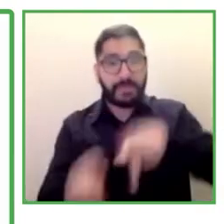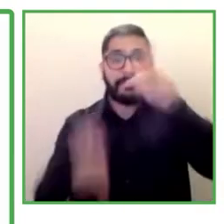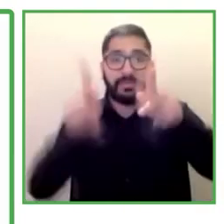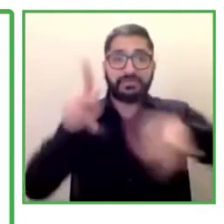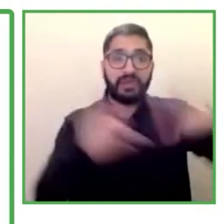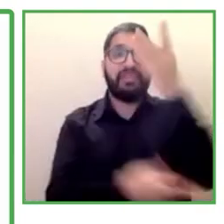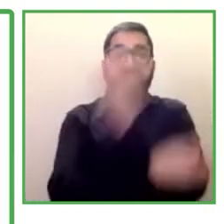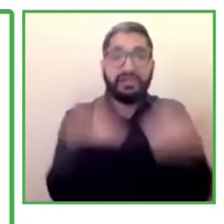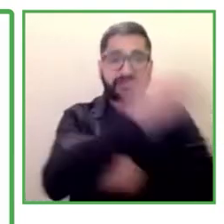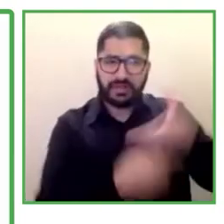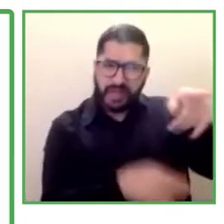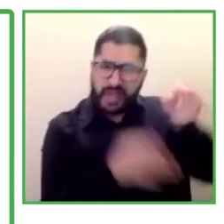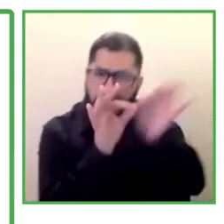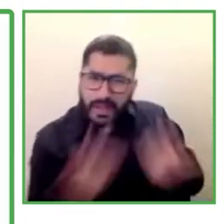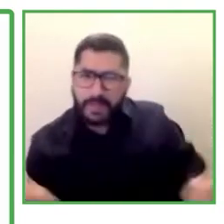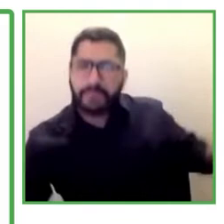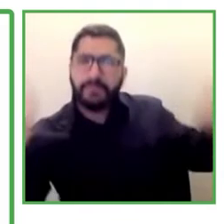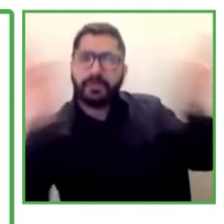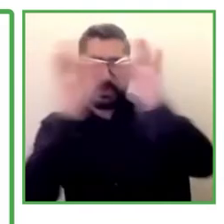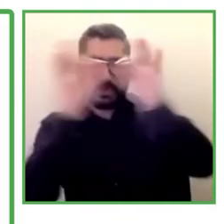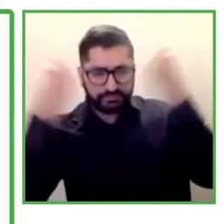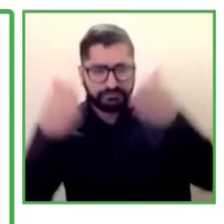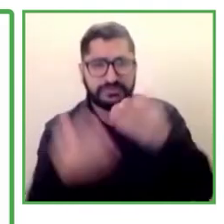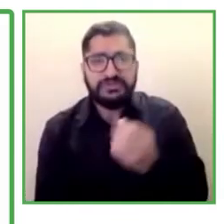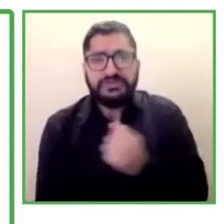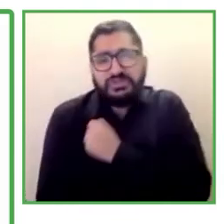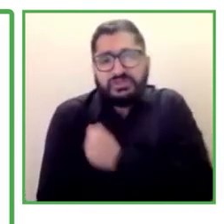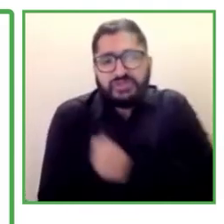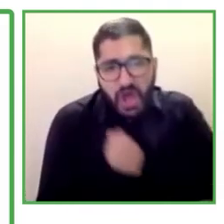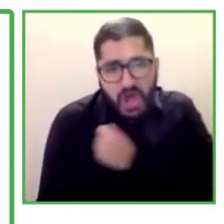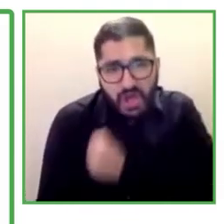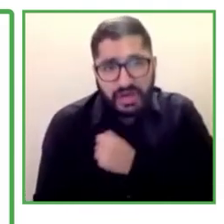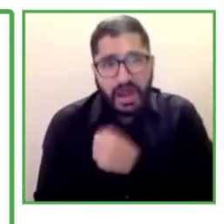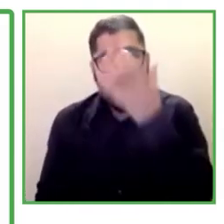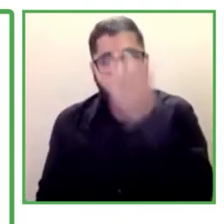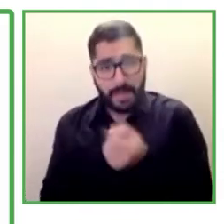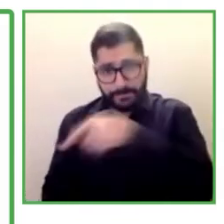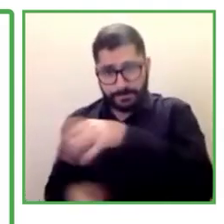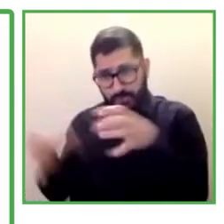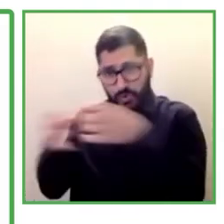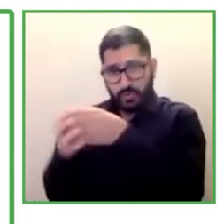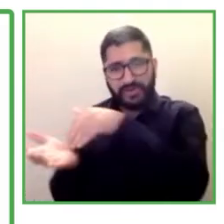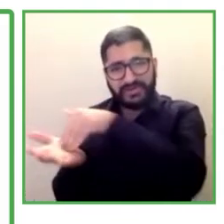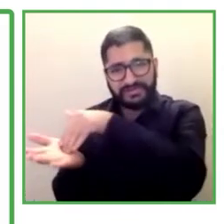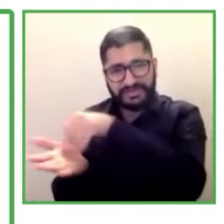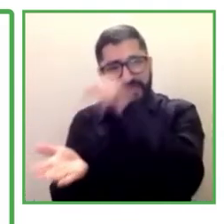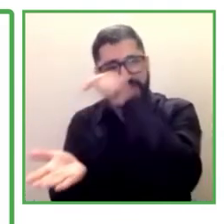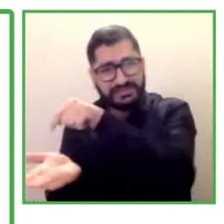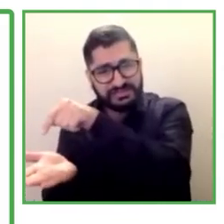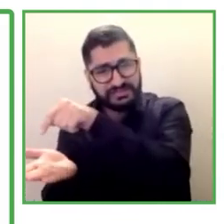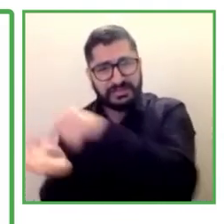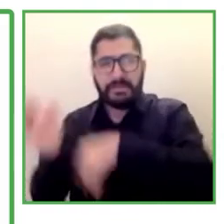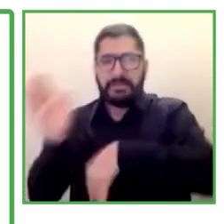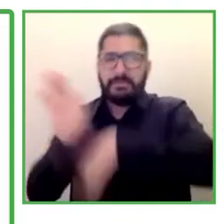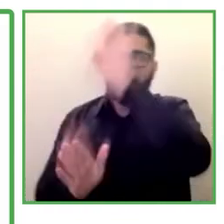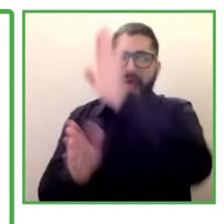más vulnerables es donde han recaído los mayores costos de la actual crisis sanitaria y